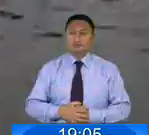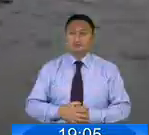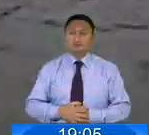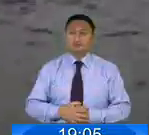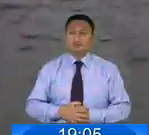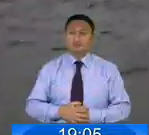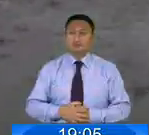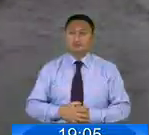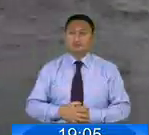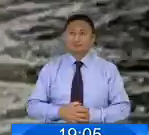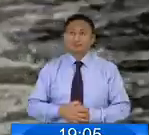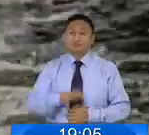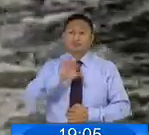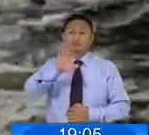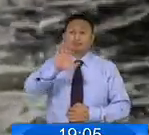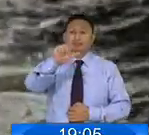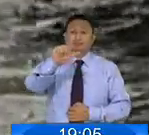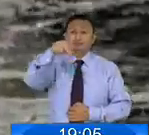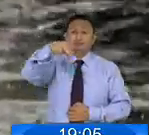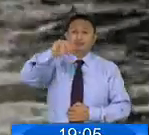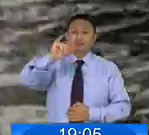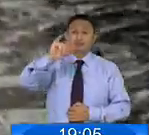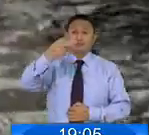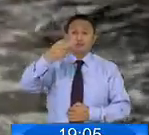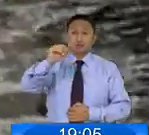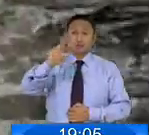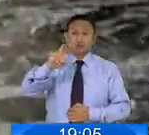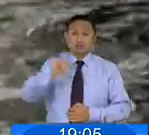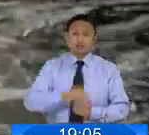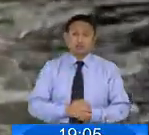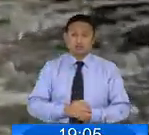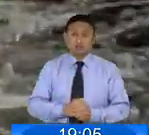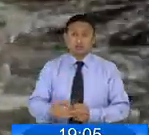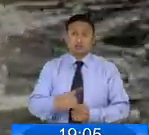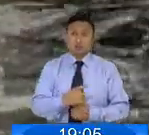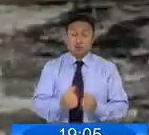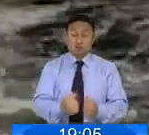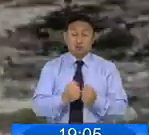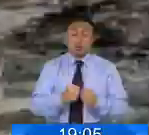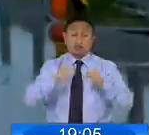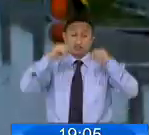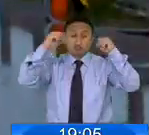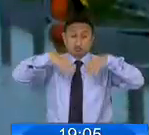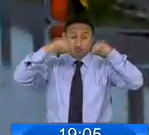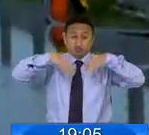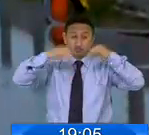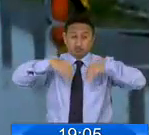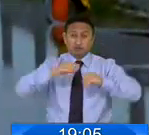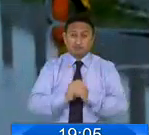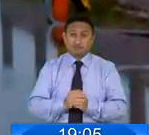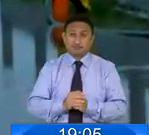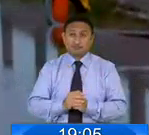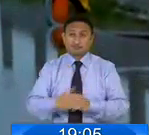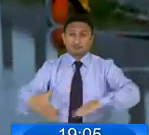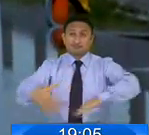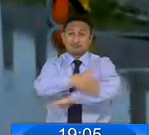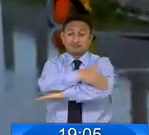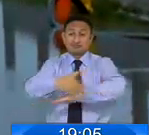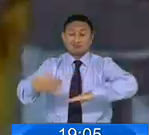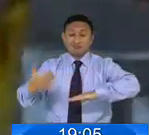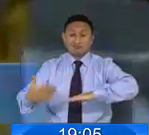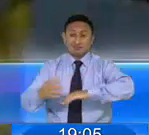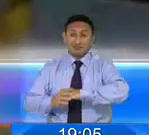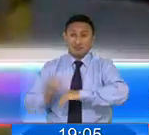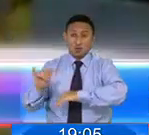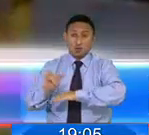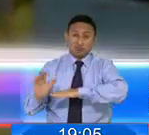Esto es Tanicuchí en la Tacunga. El torrencial aguacero dejó las calles llenas de agua, avenidas completas convertidas en